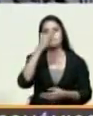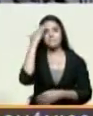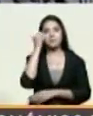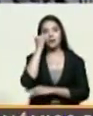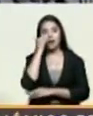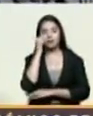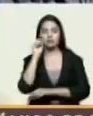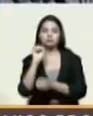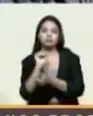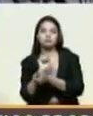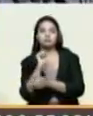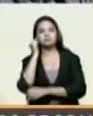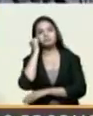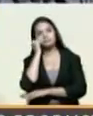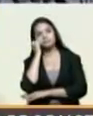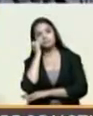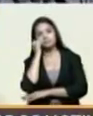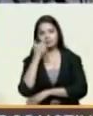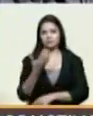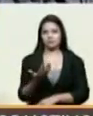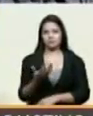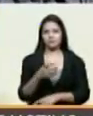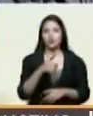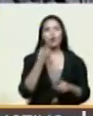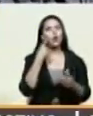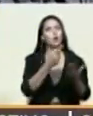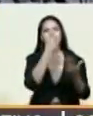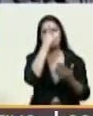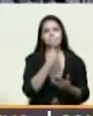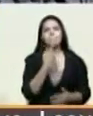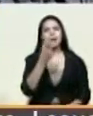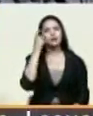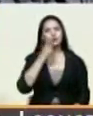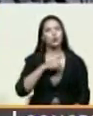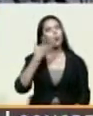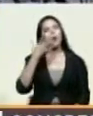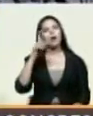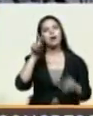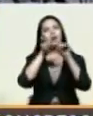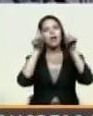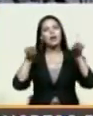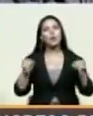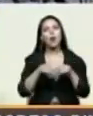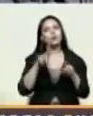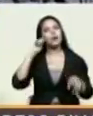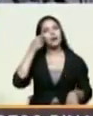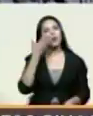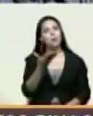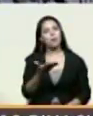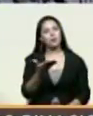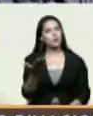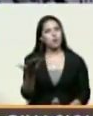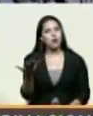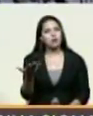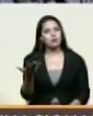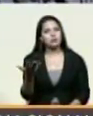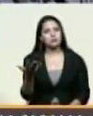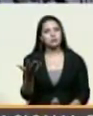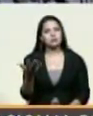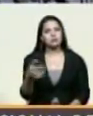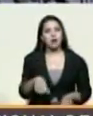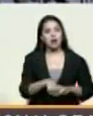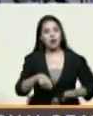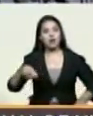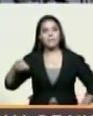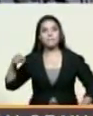¿Cómo nos vendieron nosotros a Antonio José de Sucre? ¿Cuál es el cuadro que recordamos nosotros a Antonio José de Sucre? ¿El guerrero, el